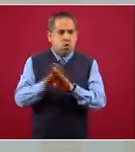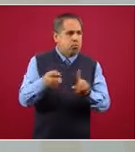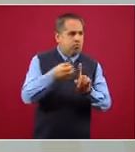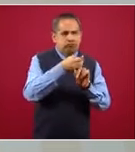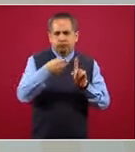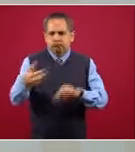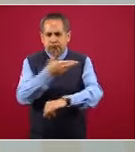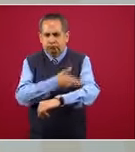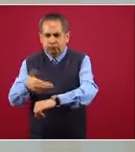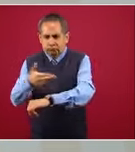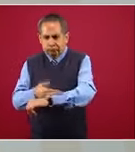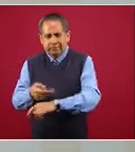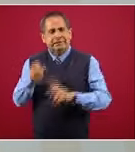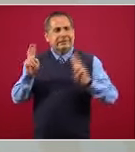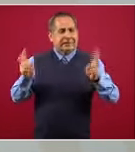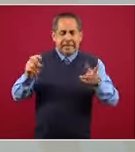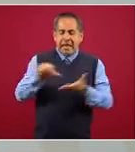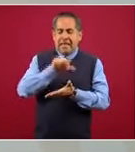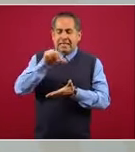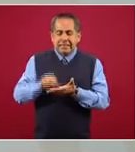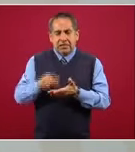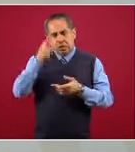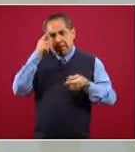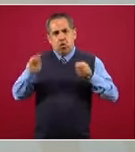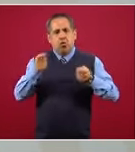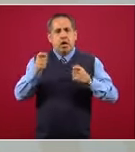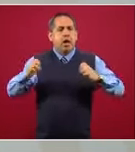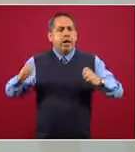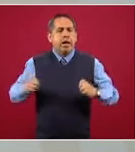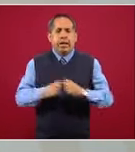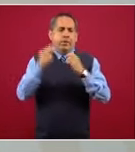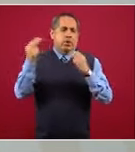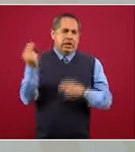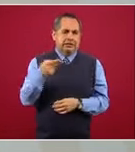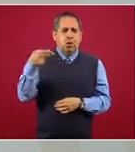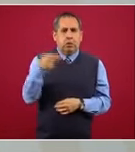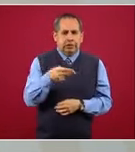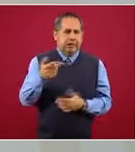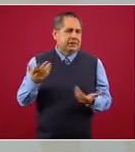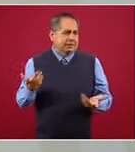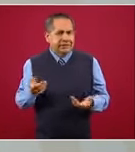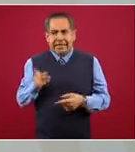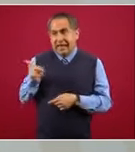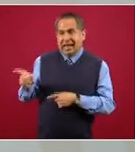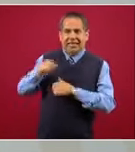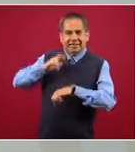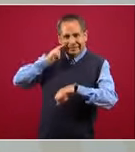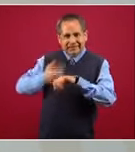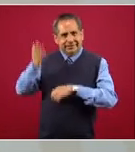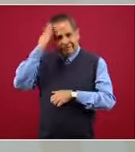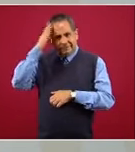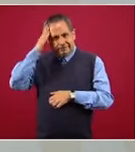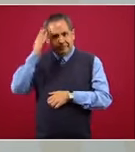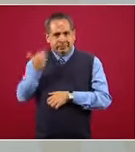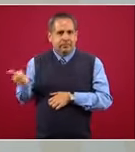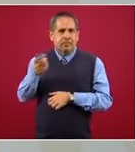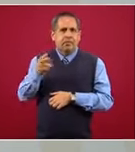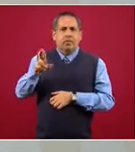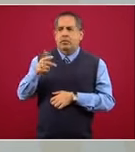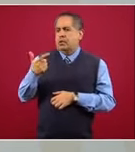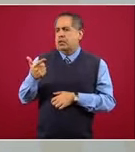a través de los centros reguladores de urgencias y los servicios de atención médica de urgencias? Eso es lo que coordina el doctor